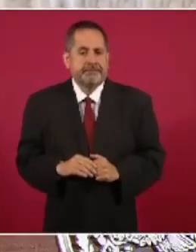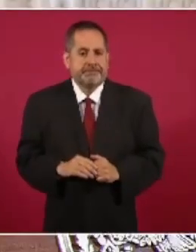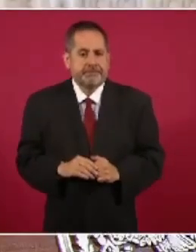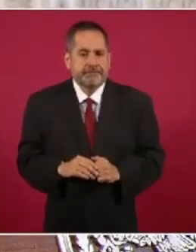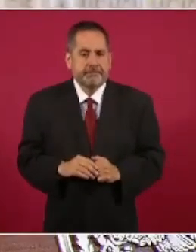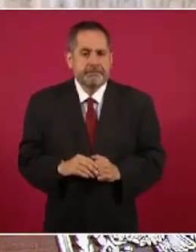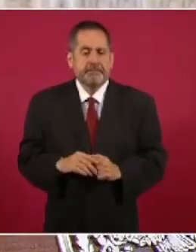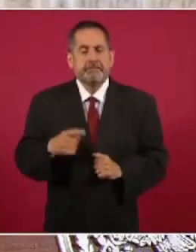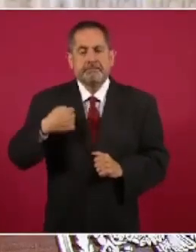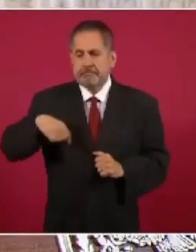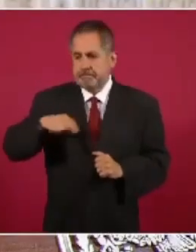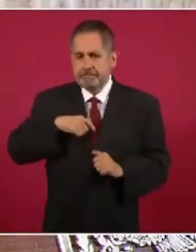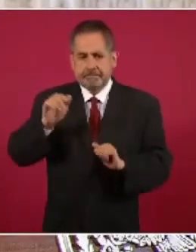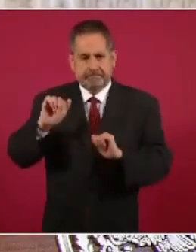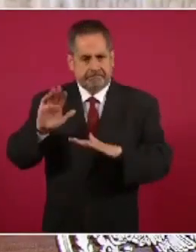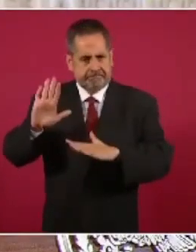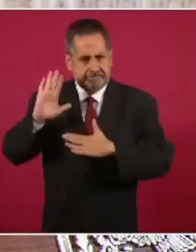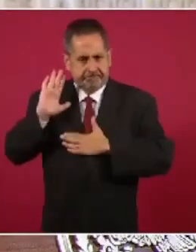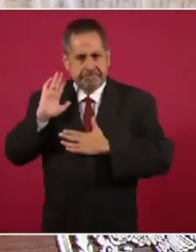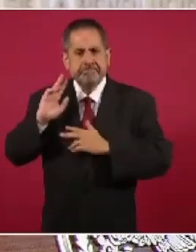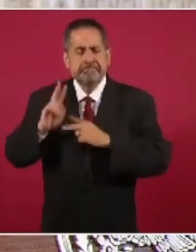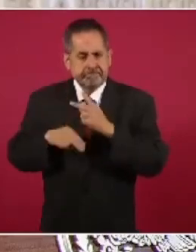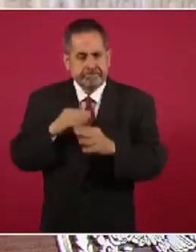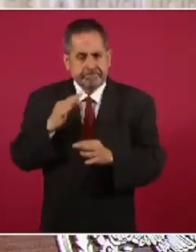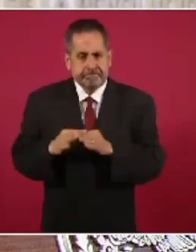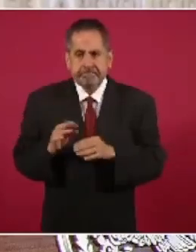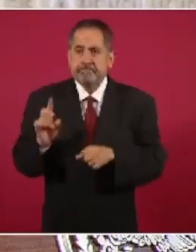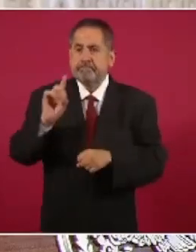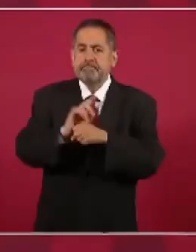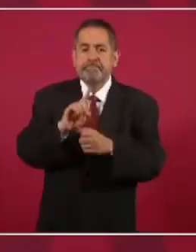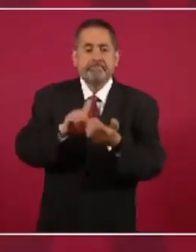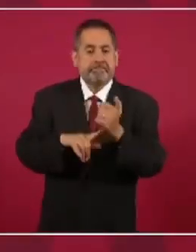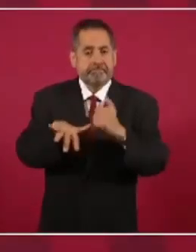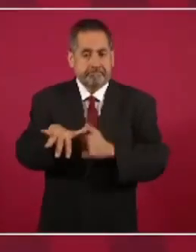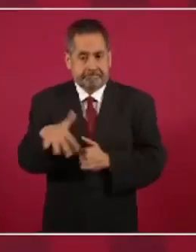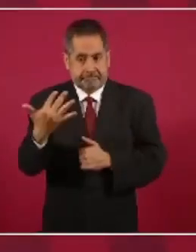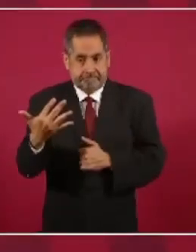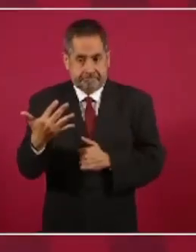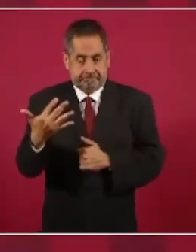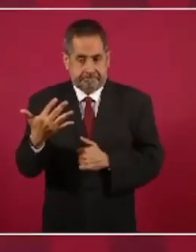hemos hecho el compromiso y el día 15